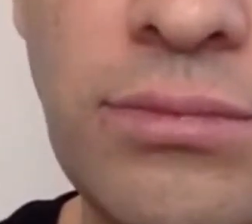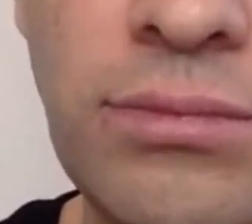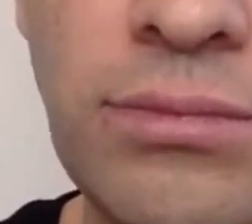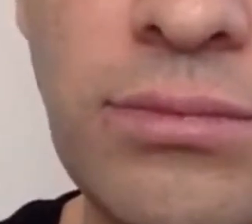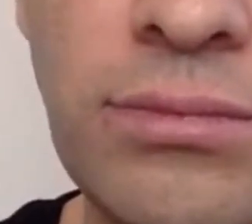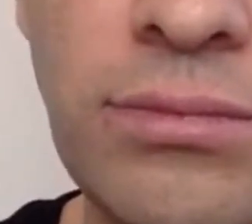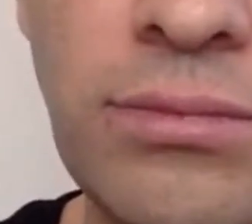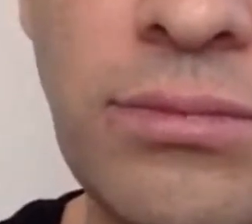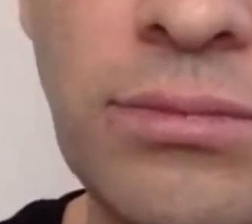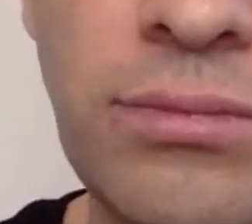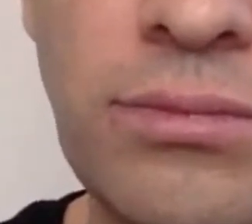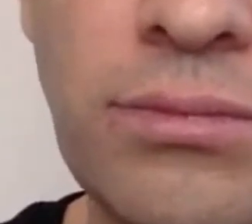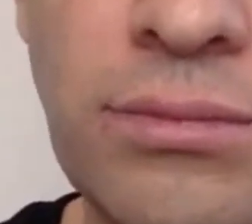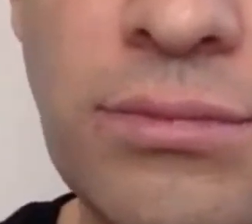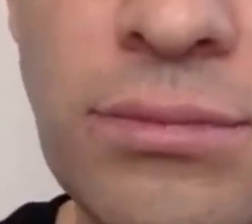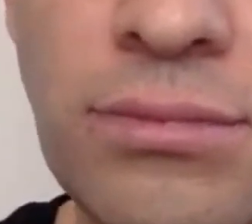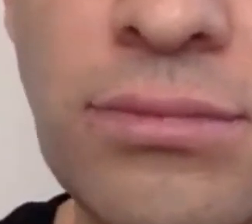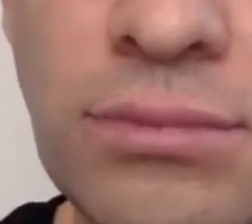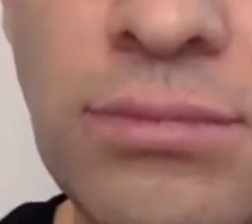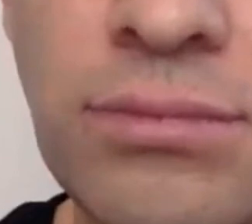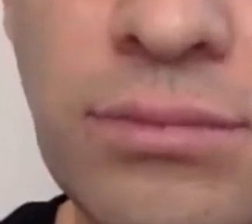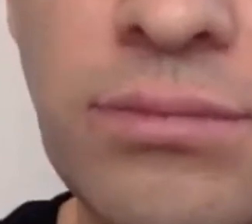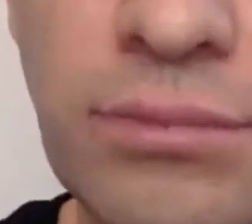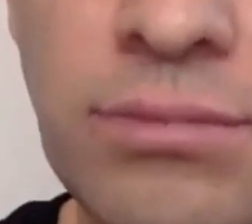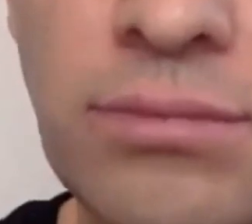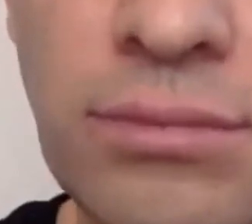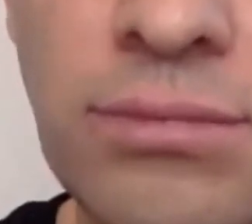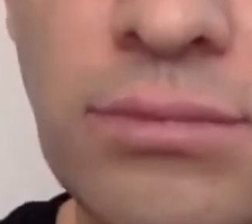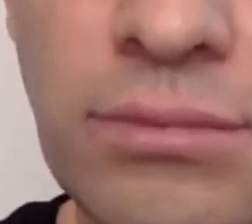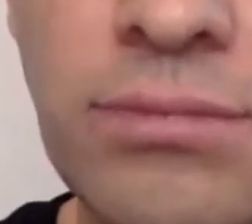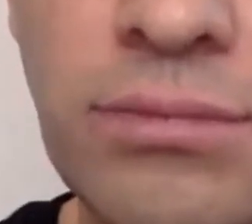rúbrica, por ejemplo, hay muchas rúbricas.